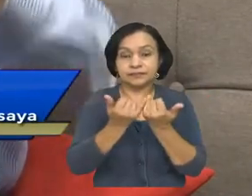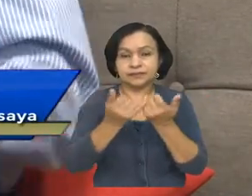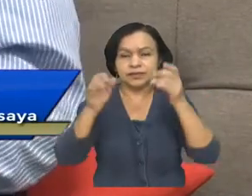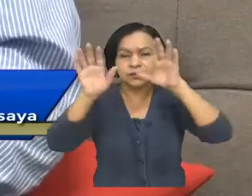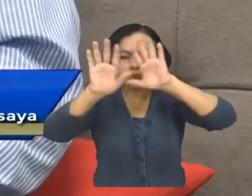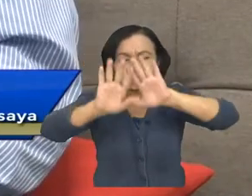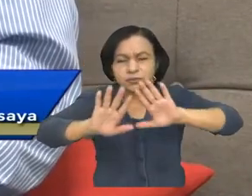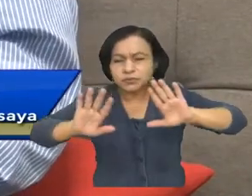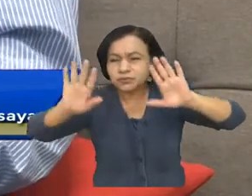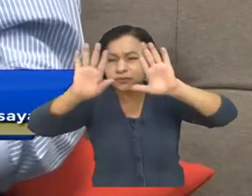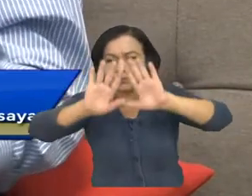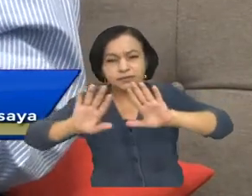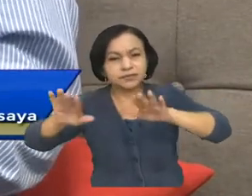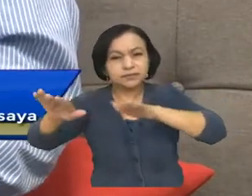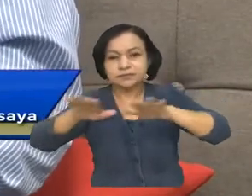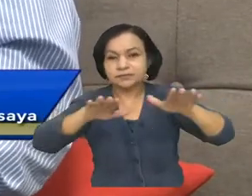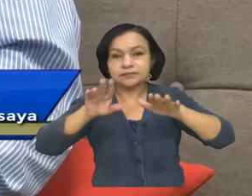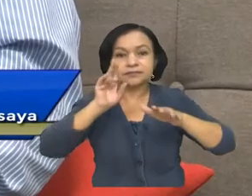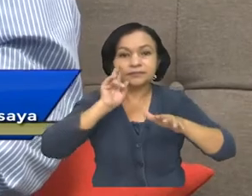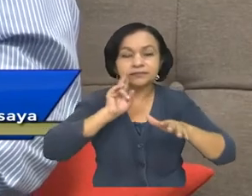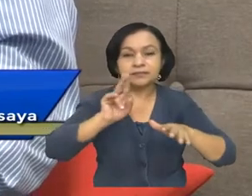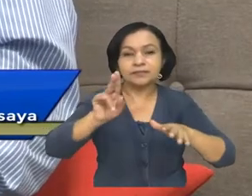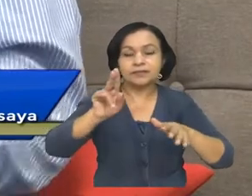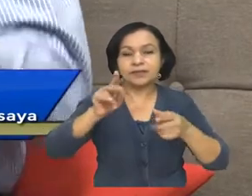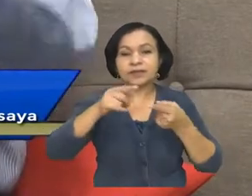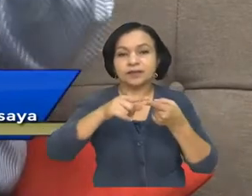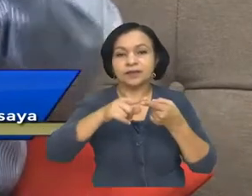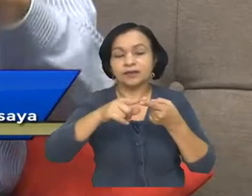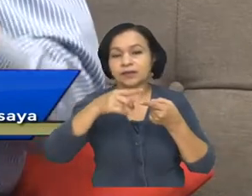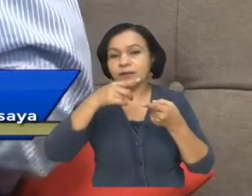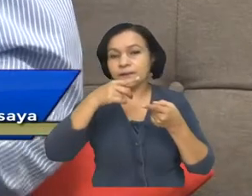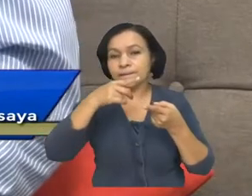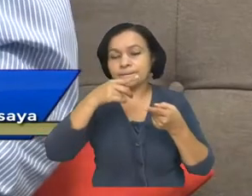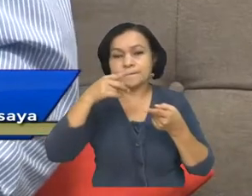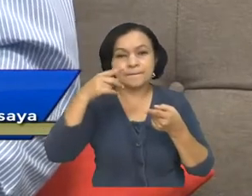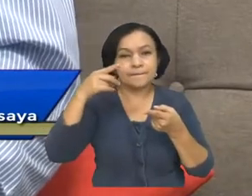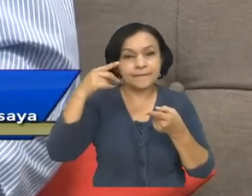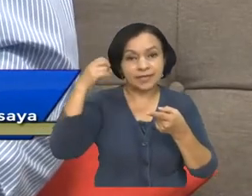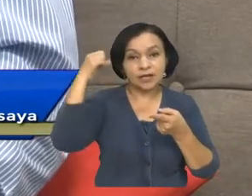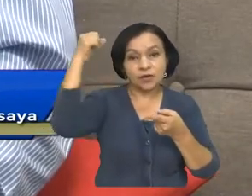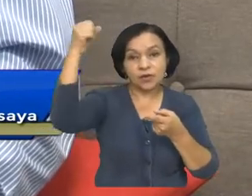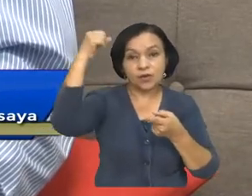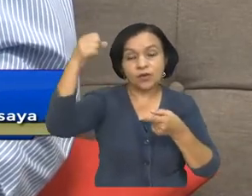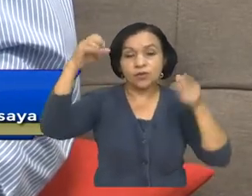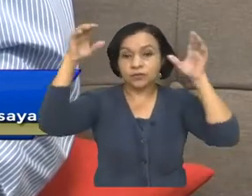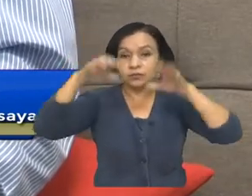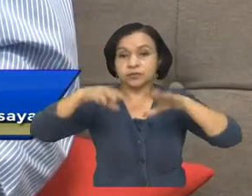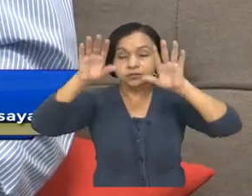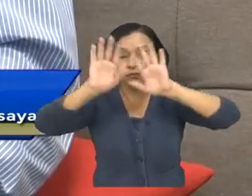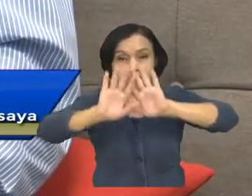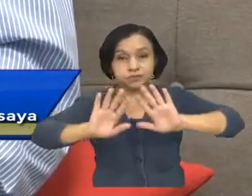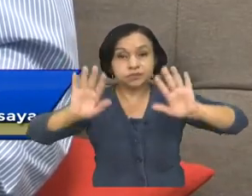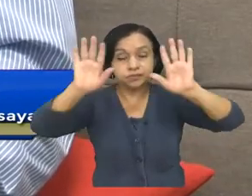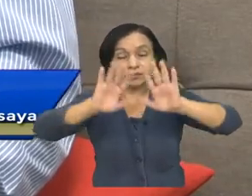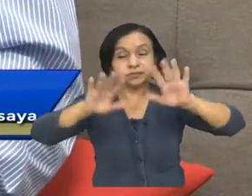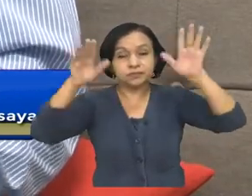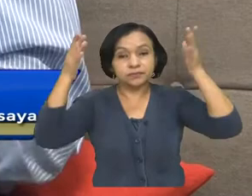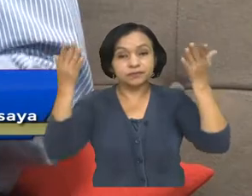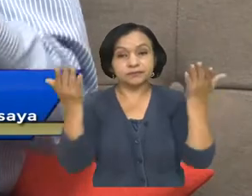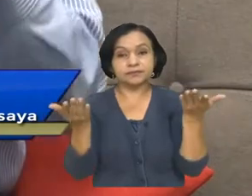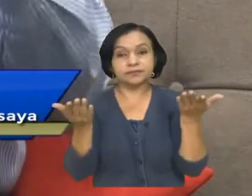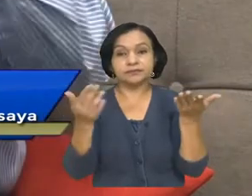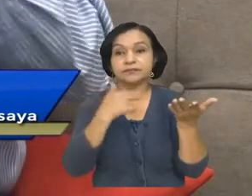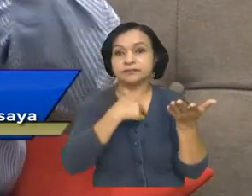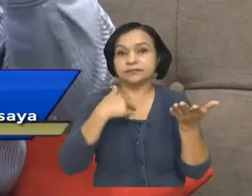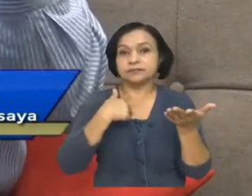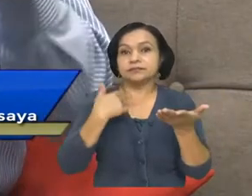neblina. Pues siempre es junio, siempre hay lluvia, hay mucha nubosidad. Y entonces eso